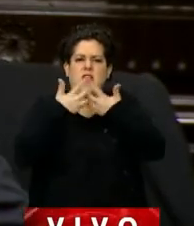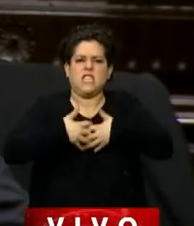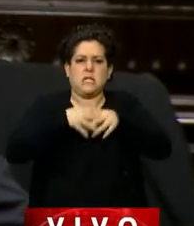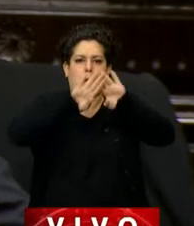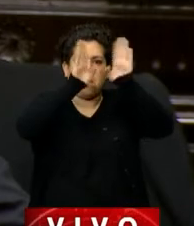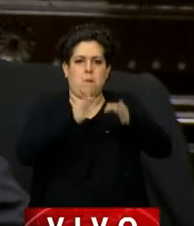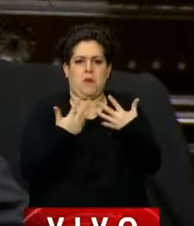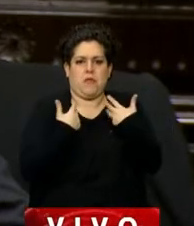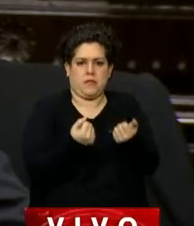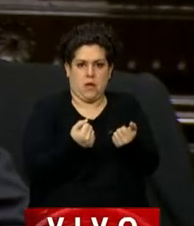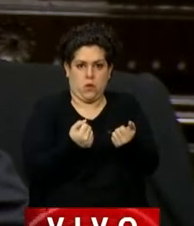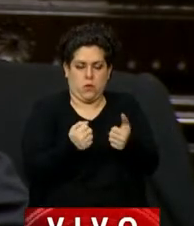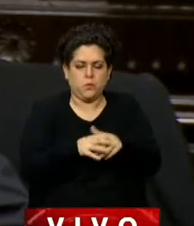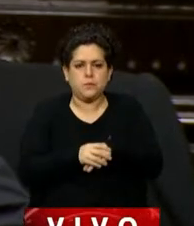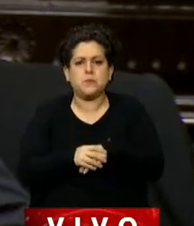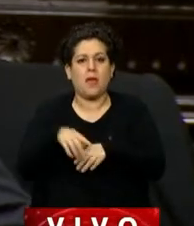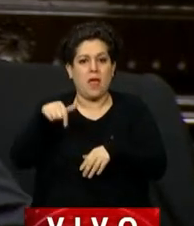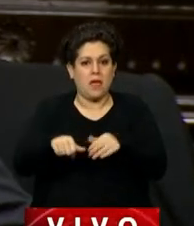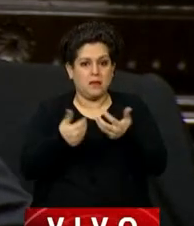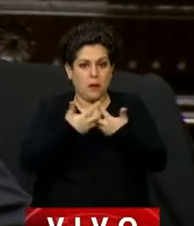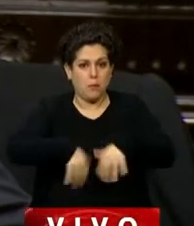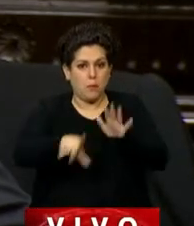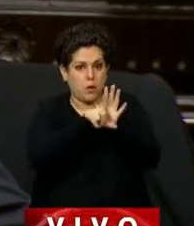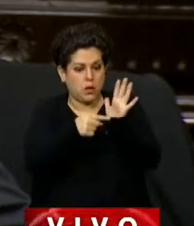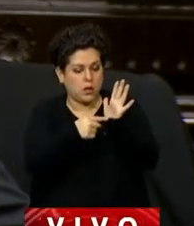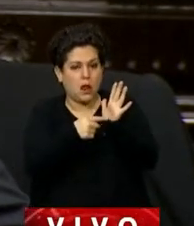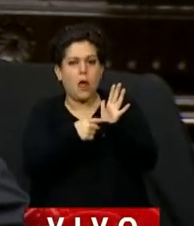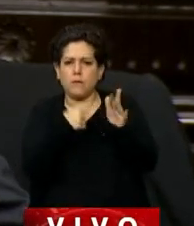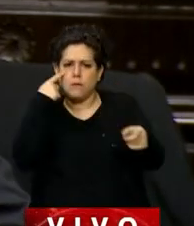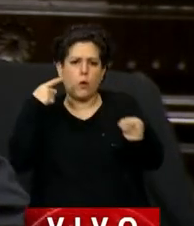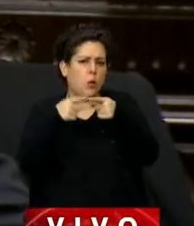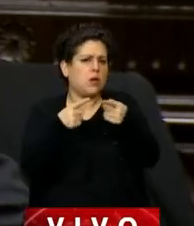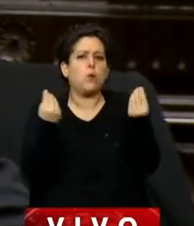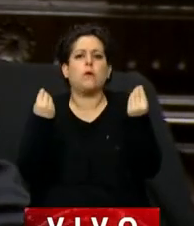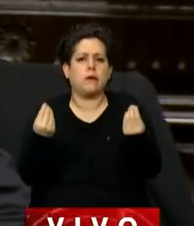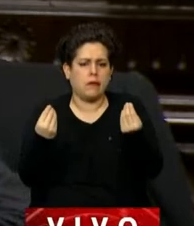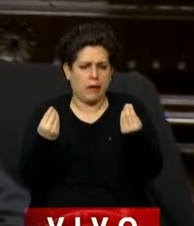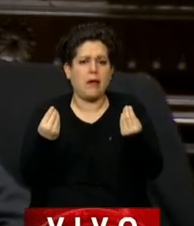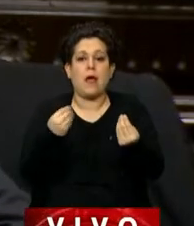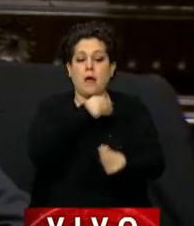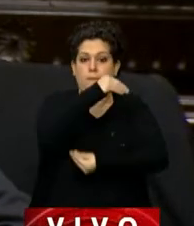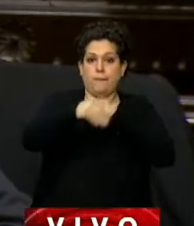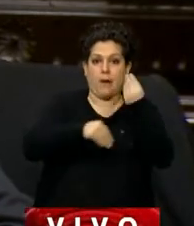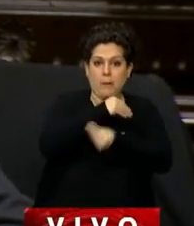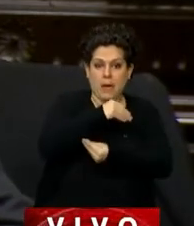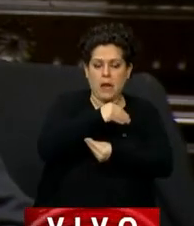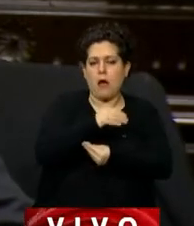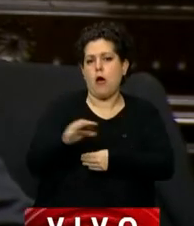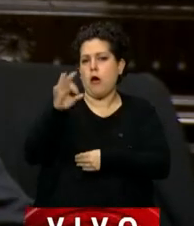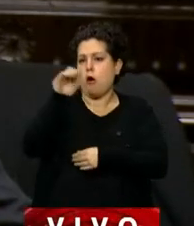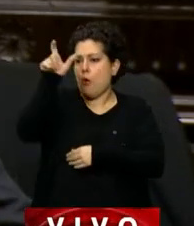de salud. Este proyecto apunta a que ni la familia ni